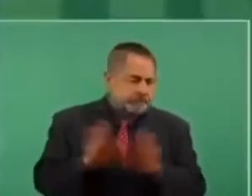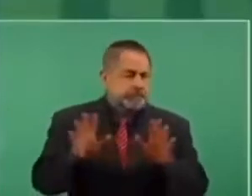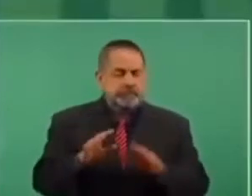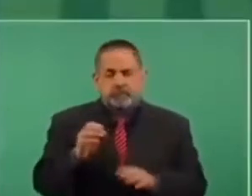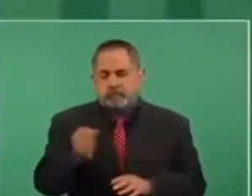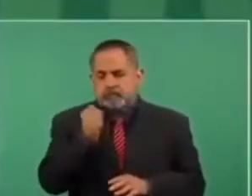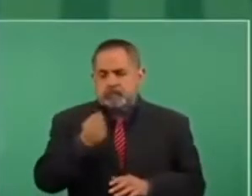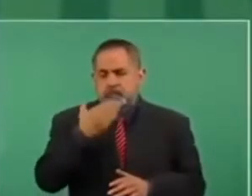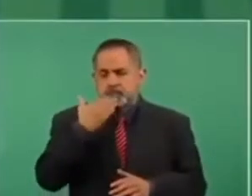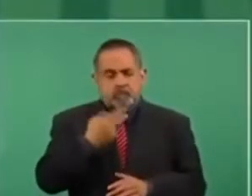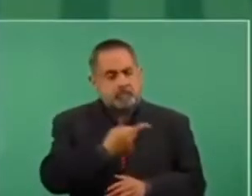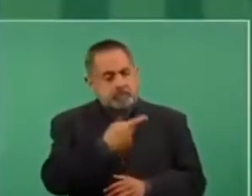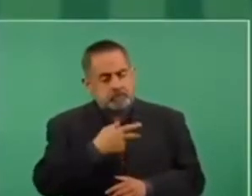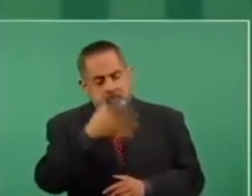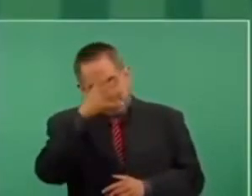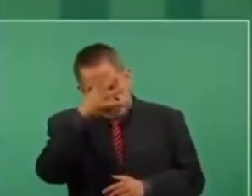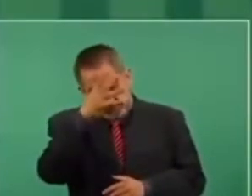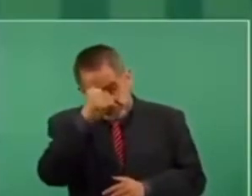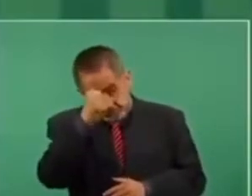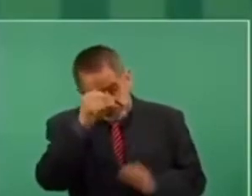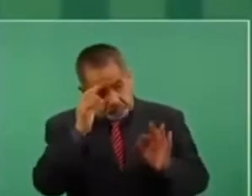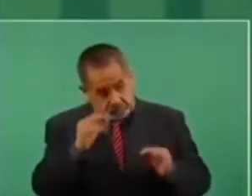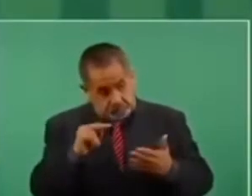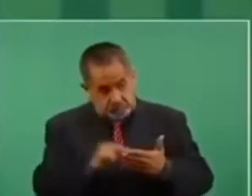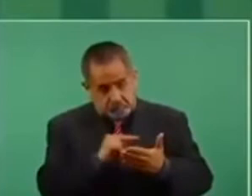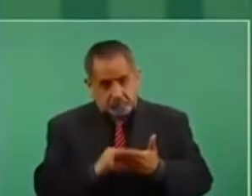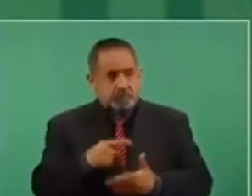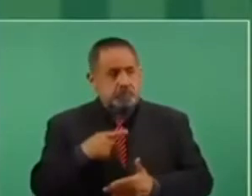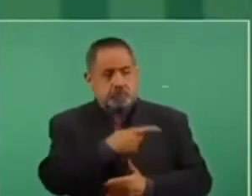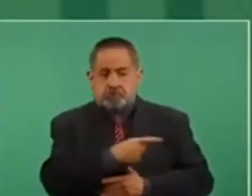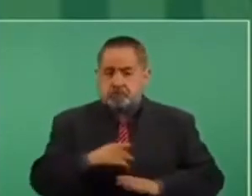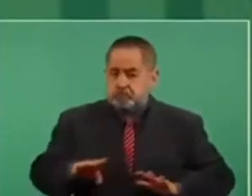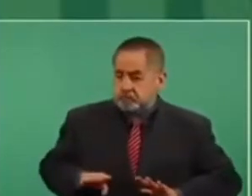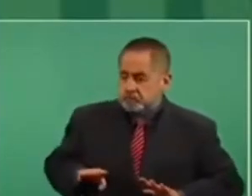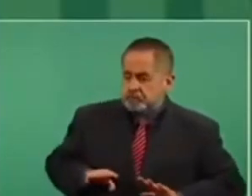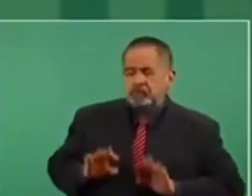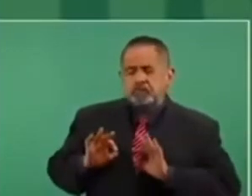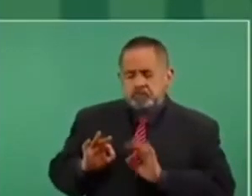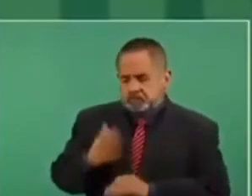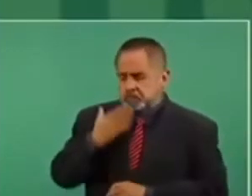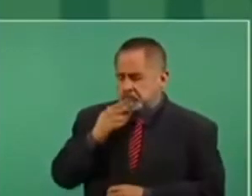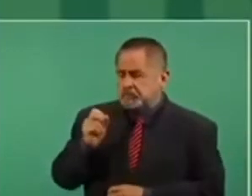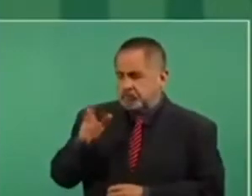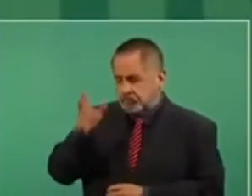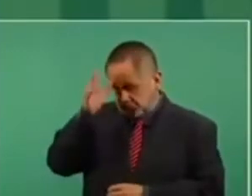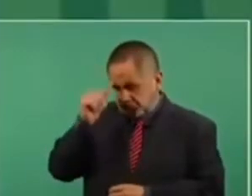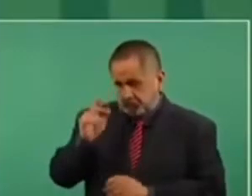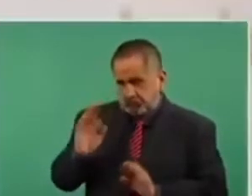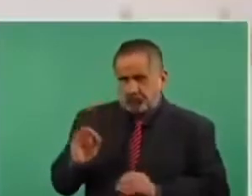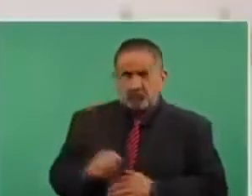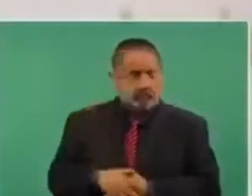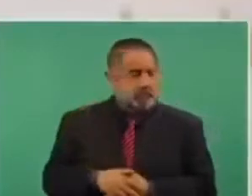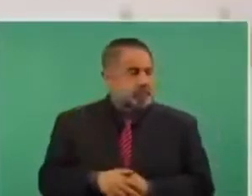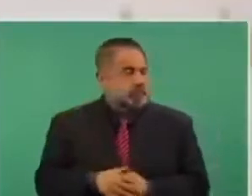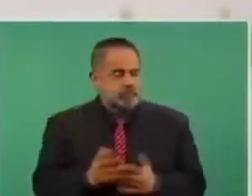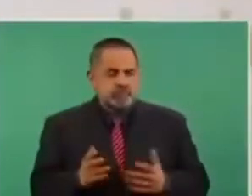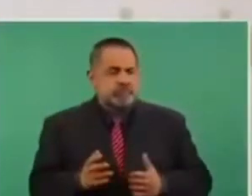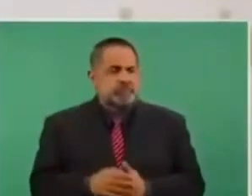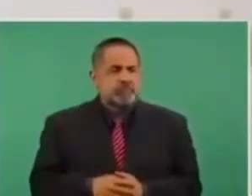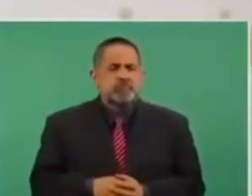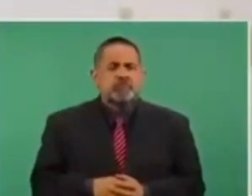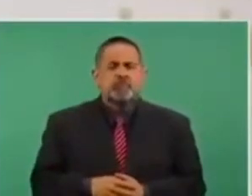llega a este acuerdo, a ellos les conviene, yo estoy seguro